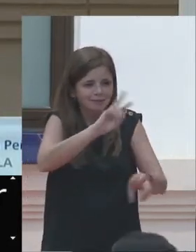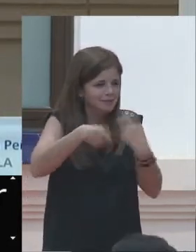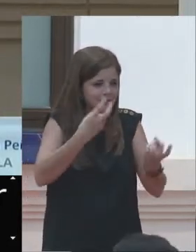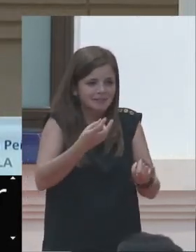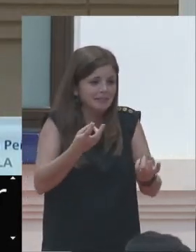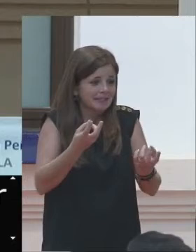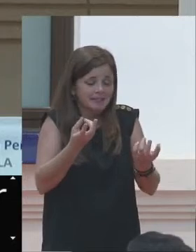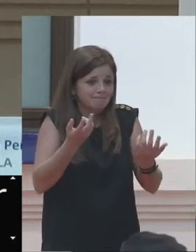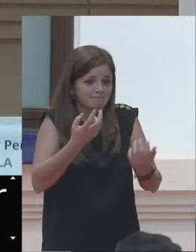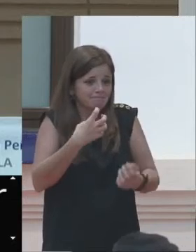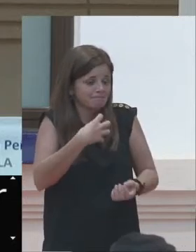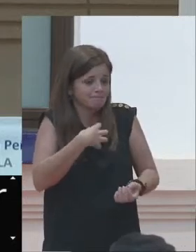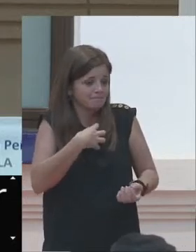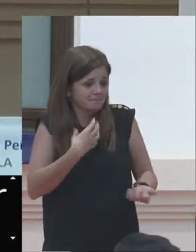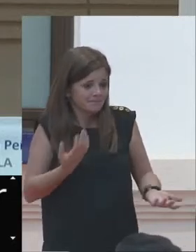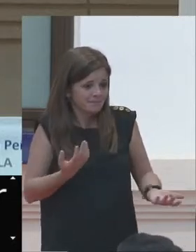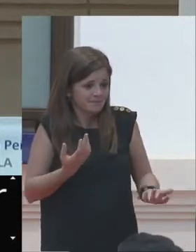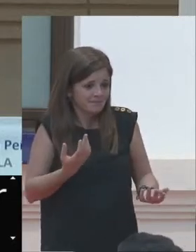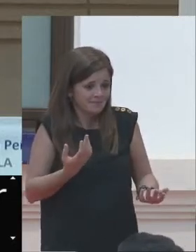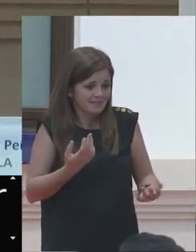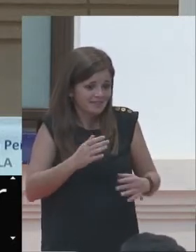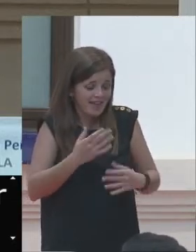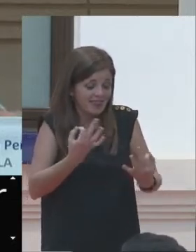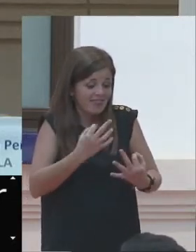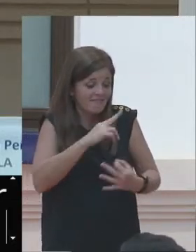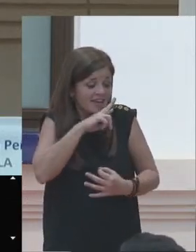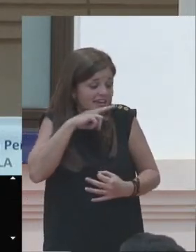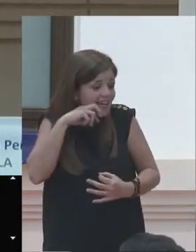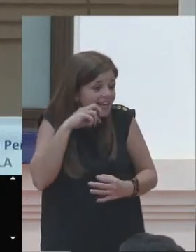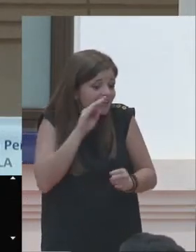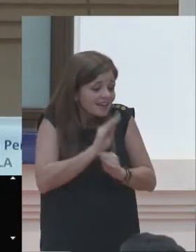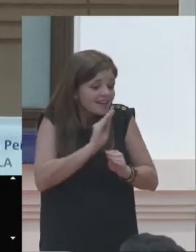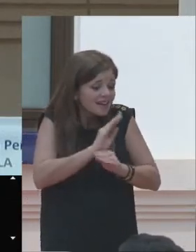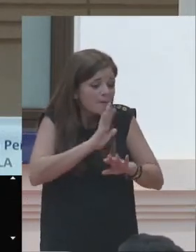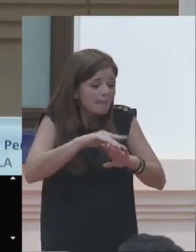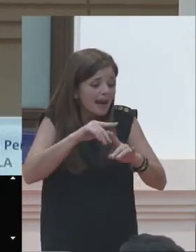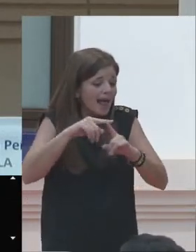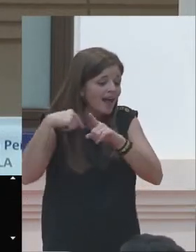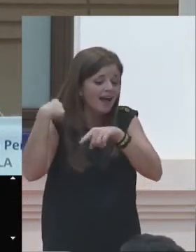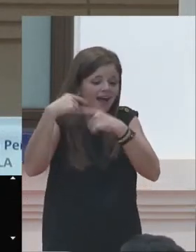que traspasar a las siguientes generaciones, lógicamente